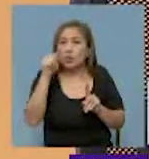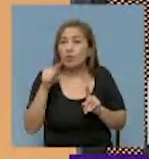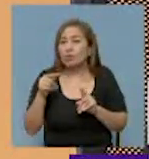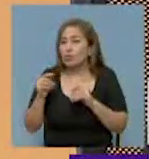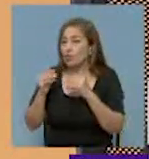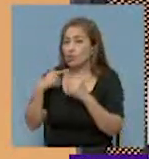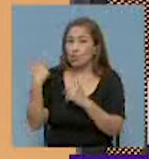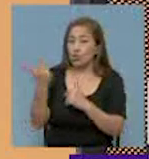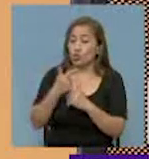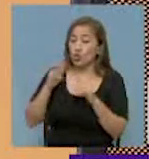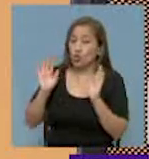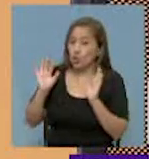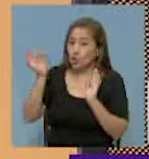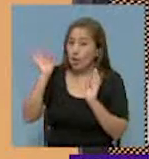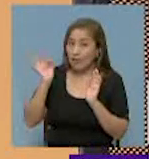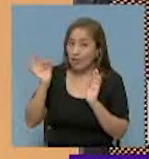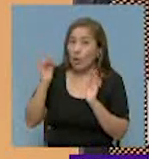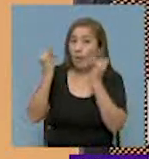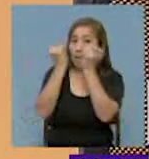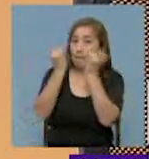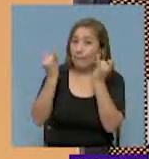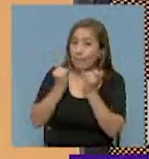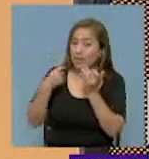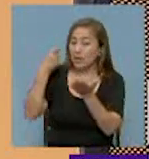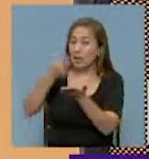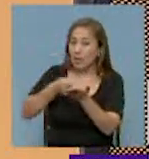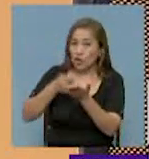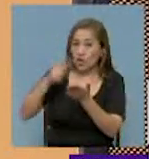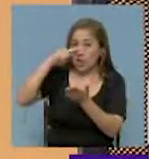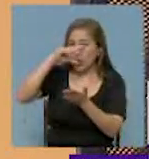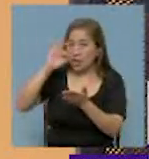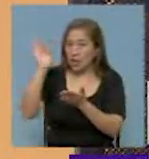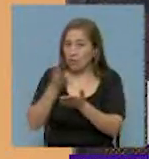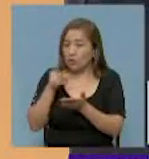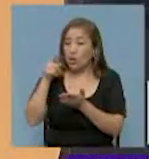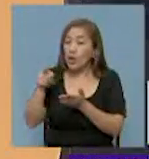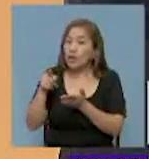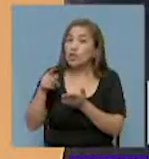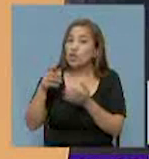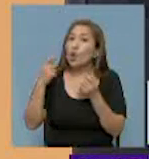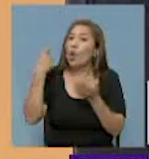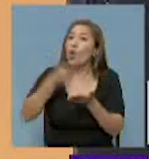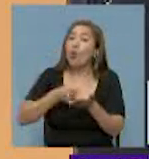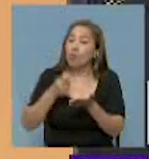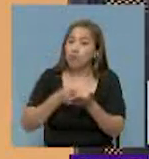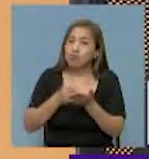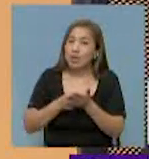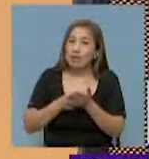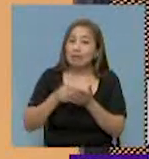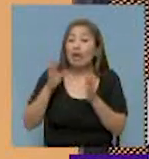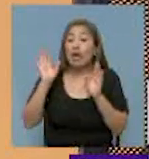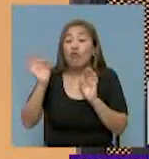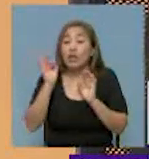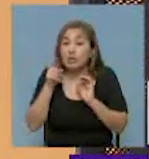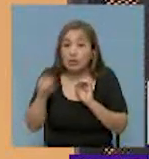nosotros suponemos que es de los meses que hemos pagado de 70 por ciento y os han cancelado completo debieron